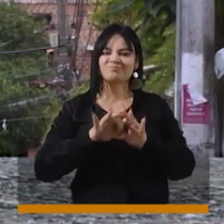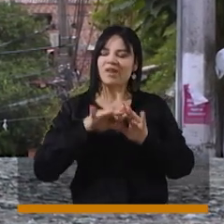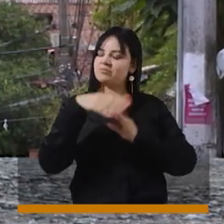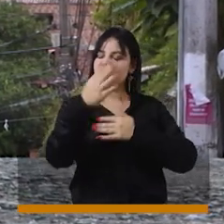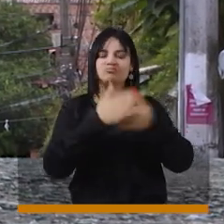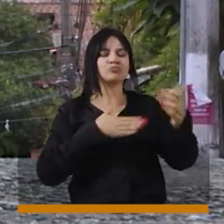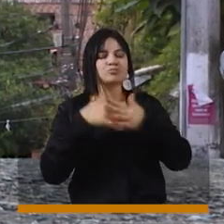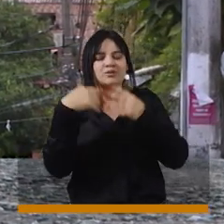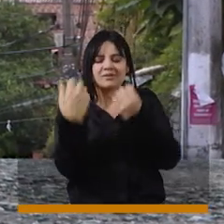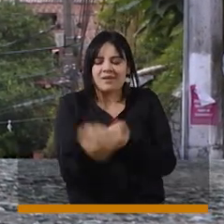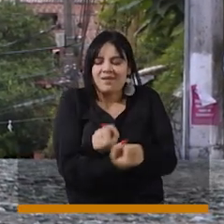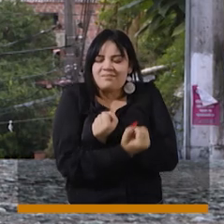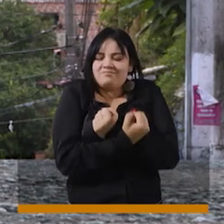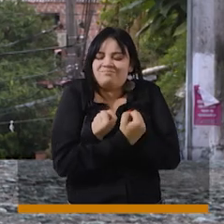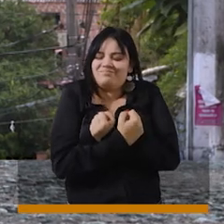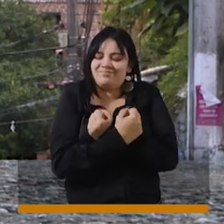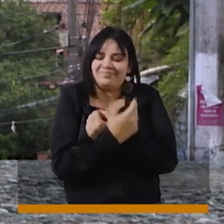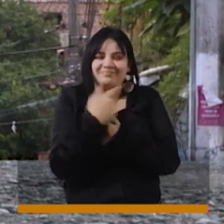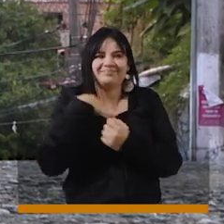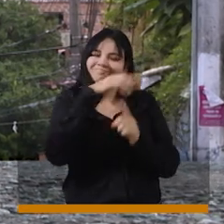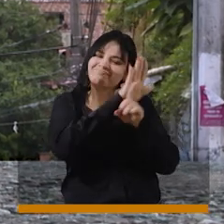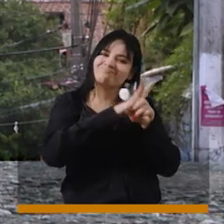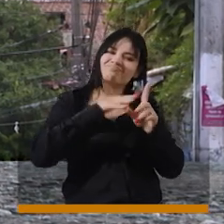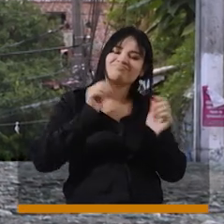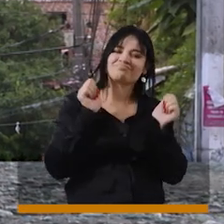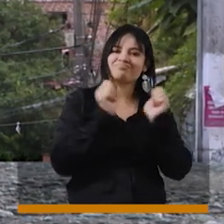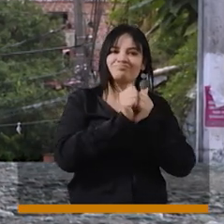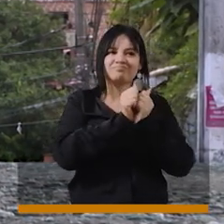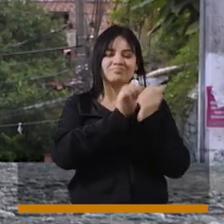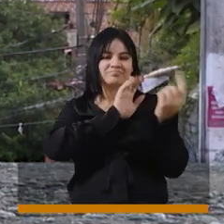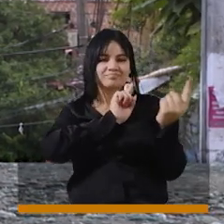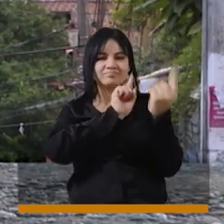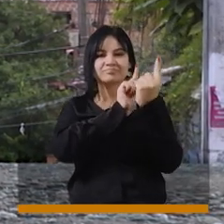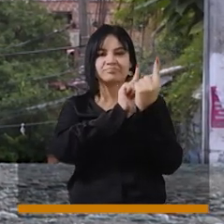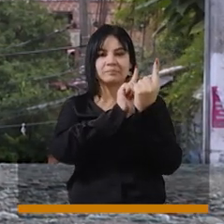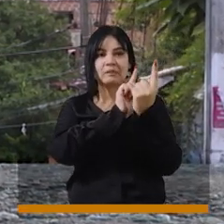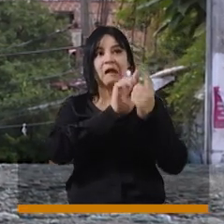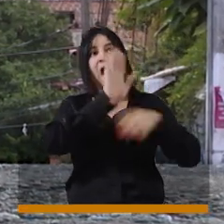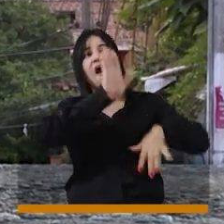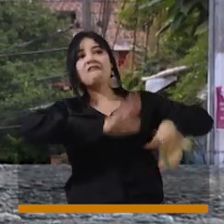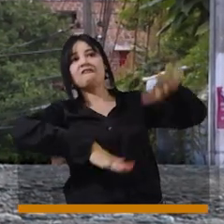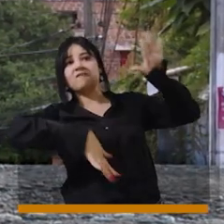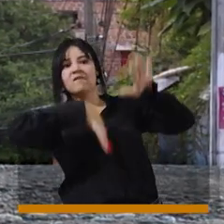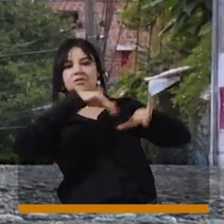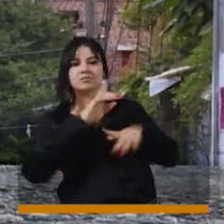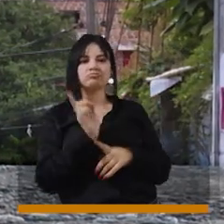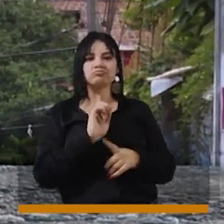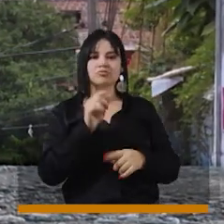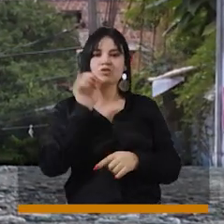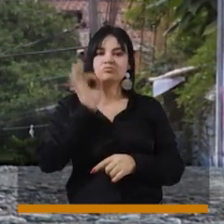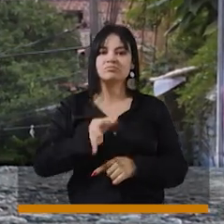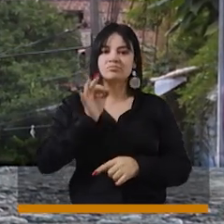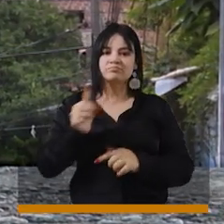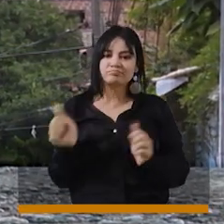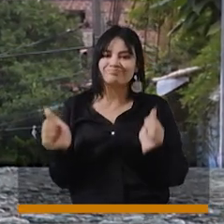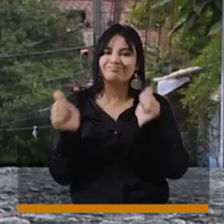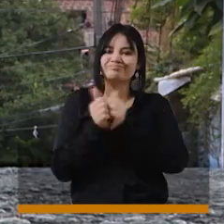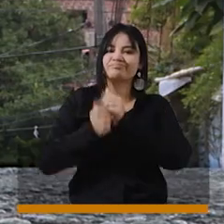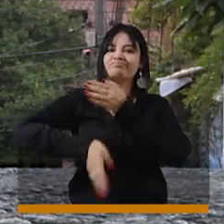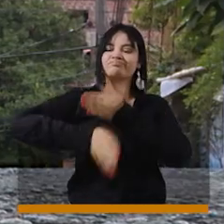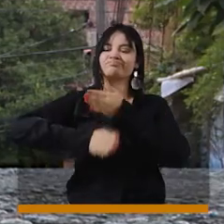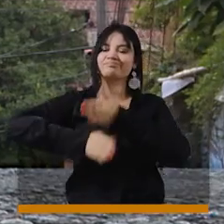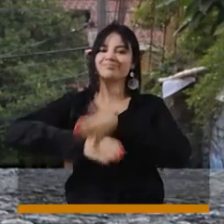Siempre de frente, con todo el amor, con todo el cariño. No es solamente por épocas, siempre nuestro acompañamiento